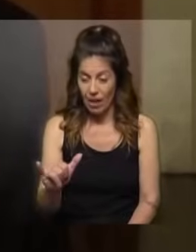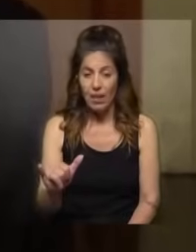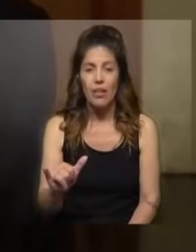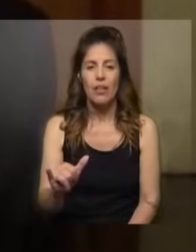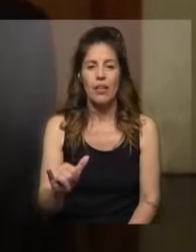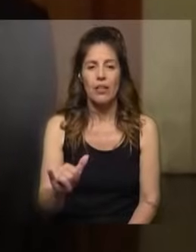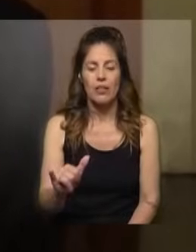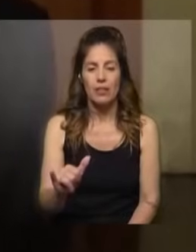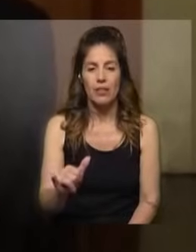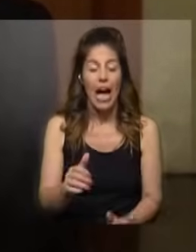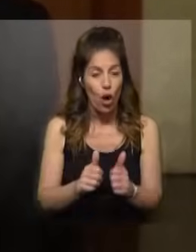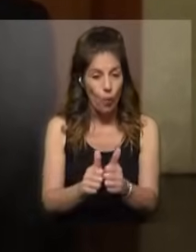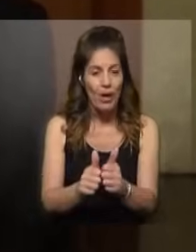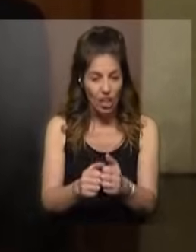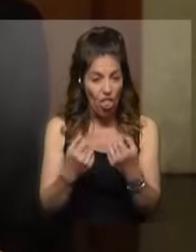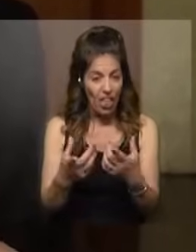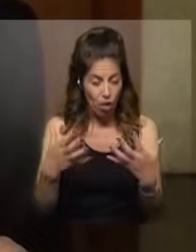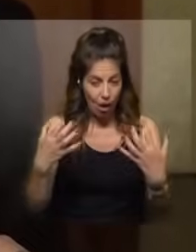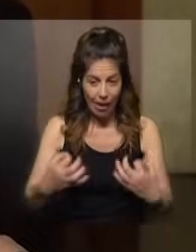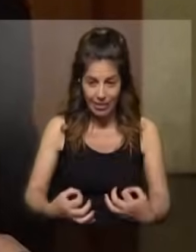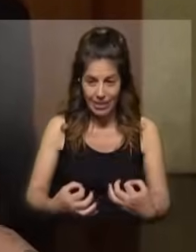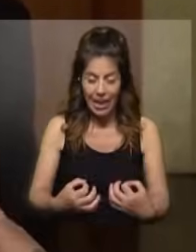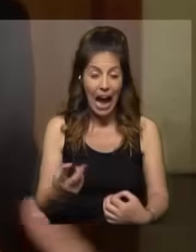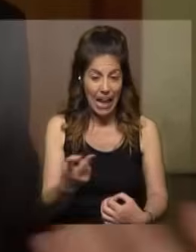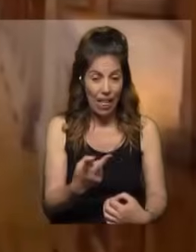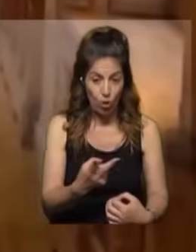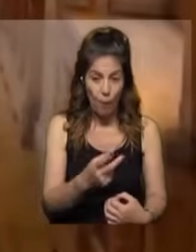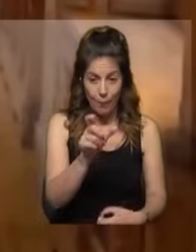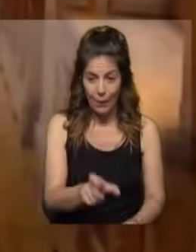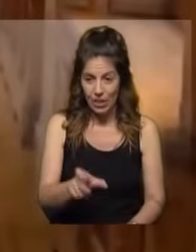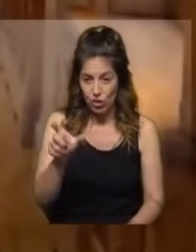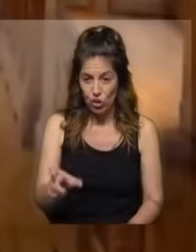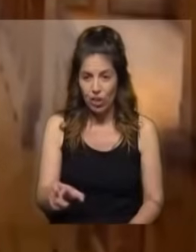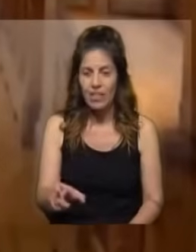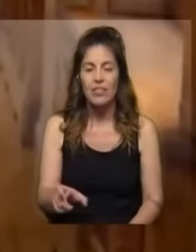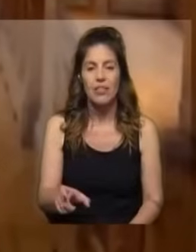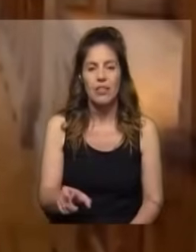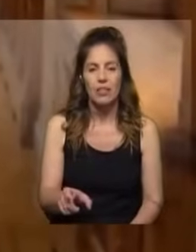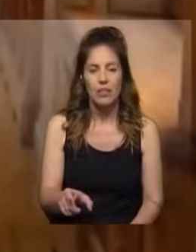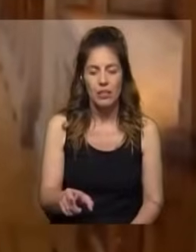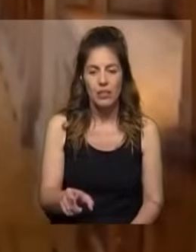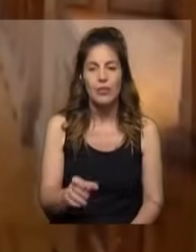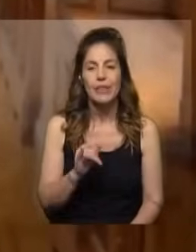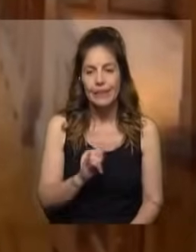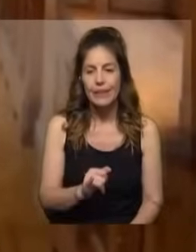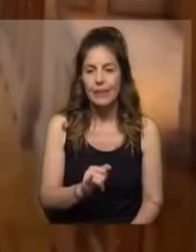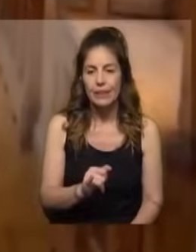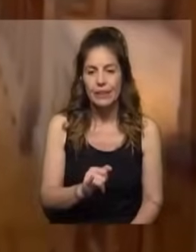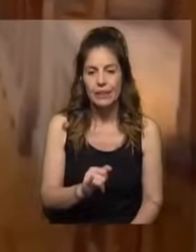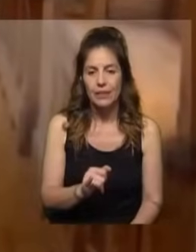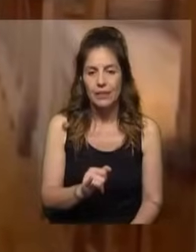denunciante acompañando y Brando garantías a las dos partes en este caso este y y